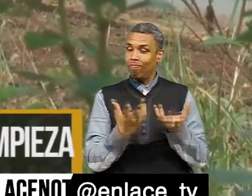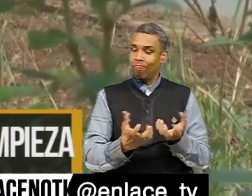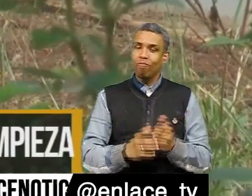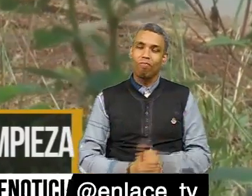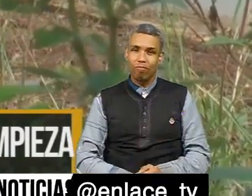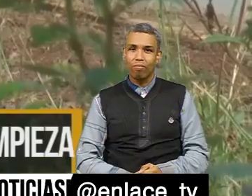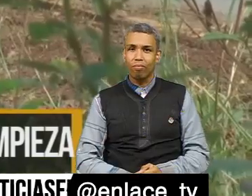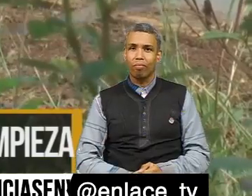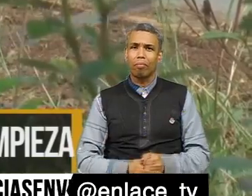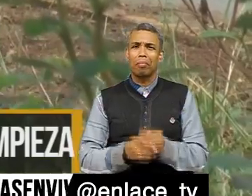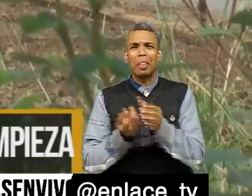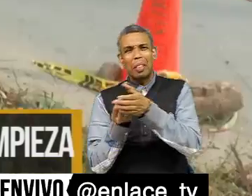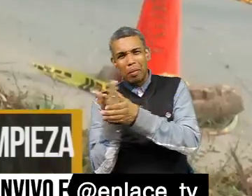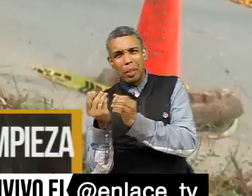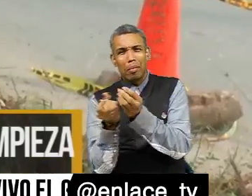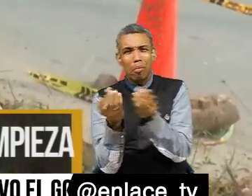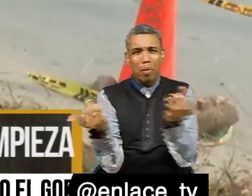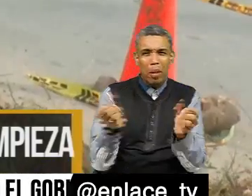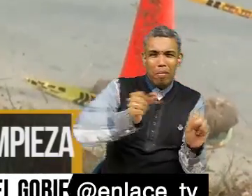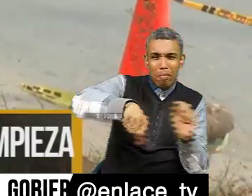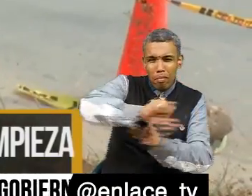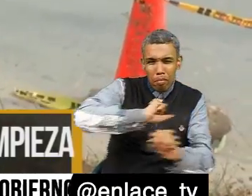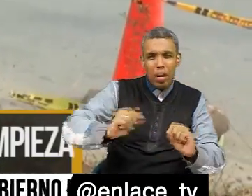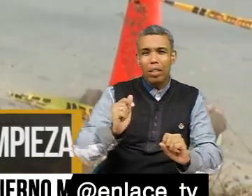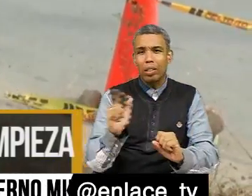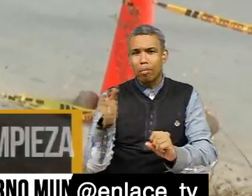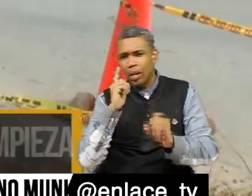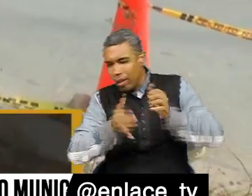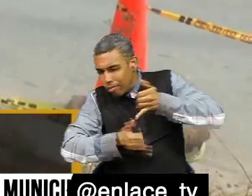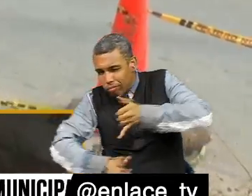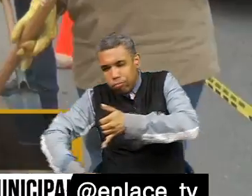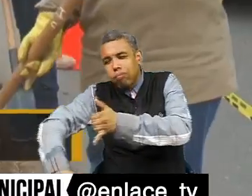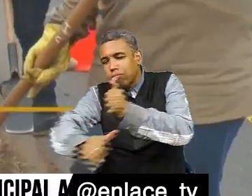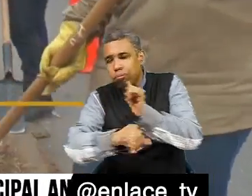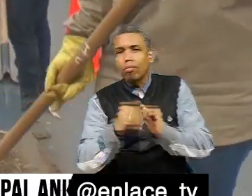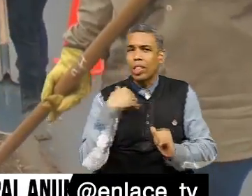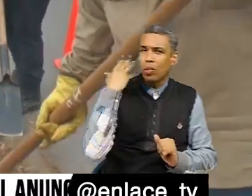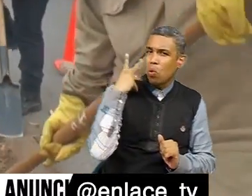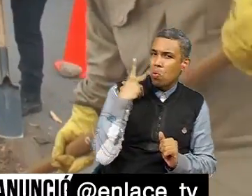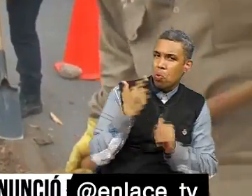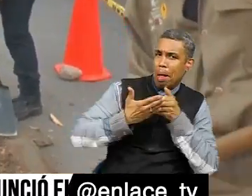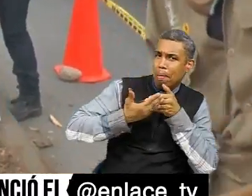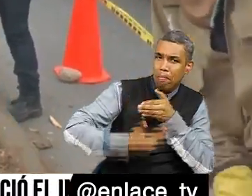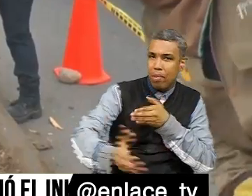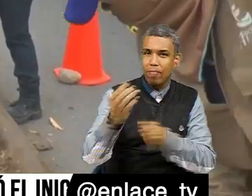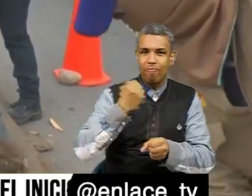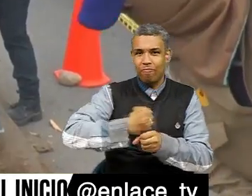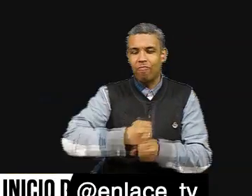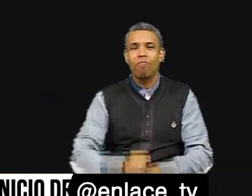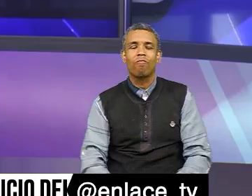hídricos urbanos y rurales son espacios que serán intervenidos con las jornadas de limpieza del Plan Empleo Social PES.